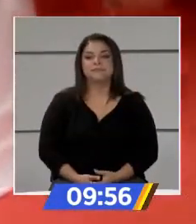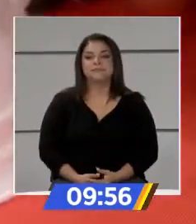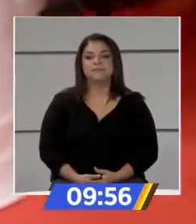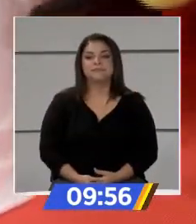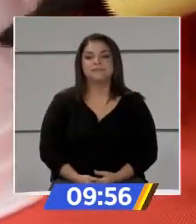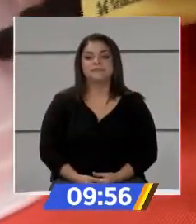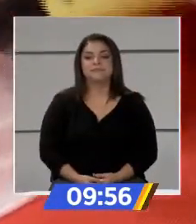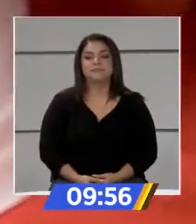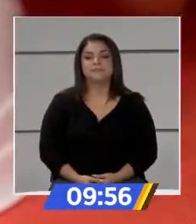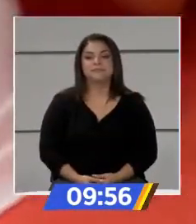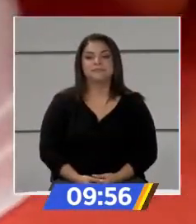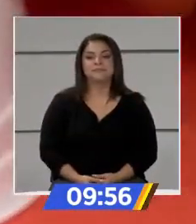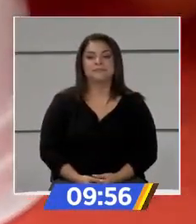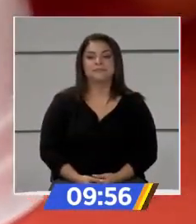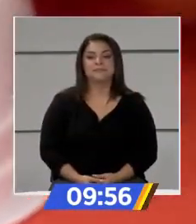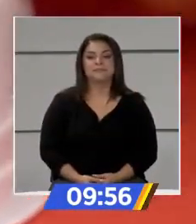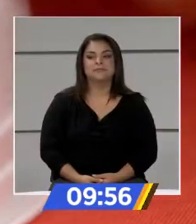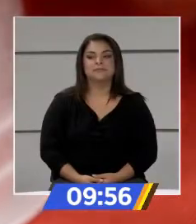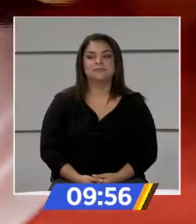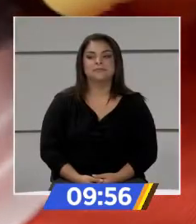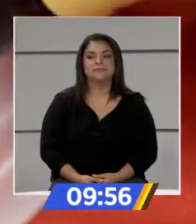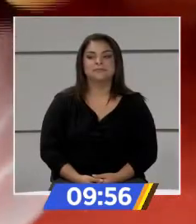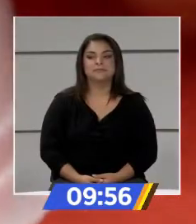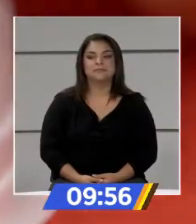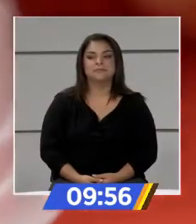Y otra orejita por acá.